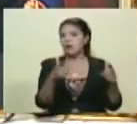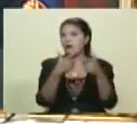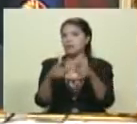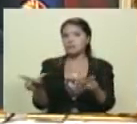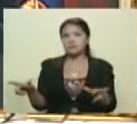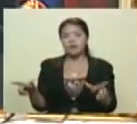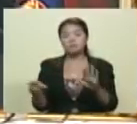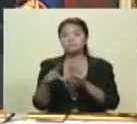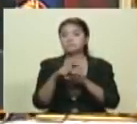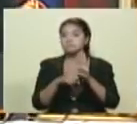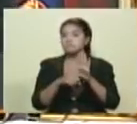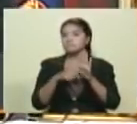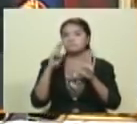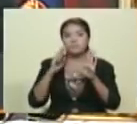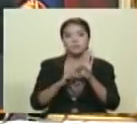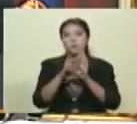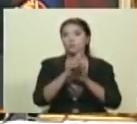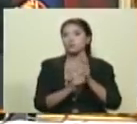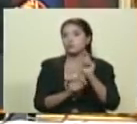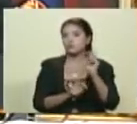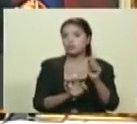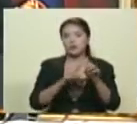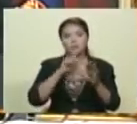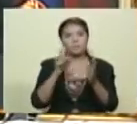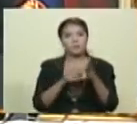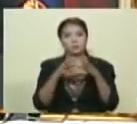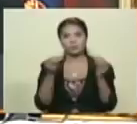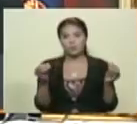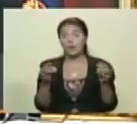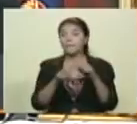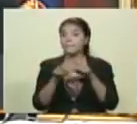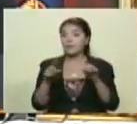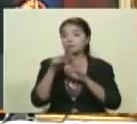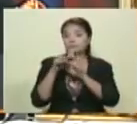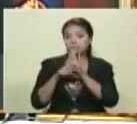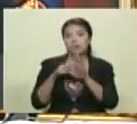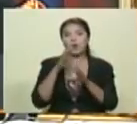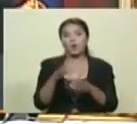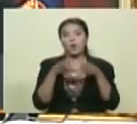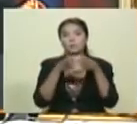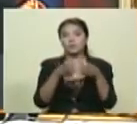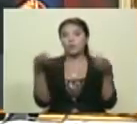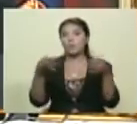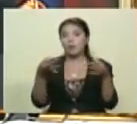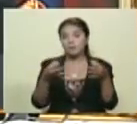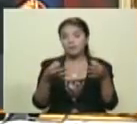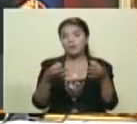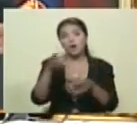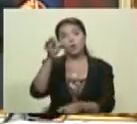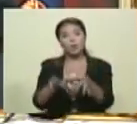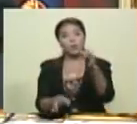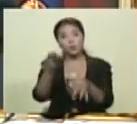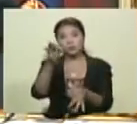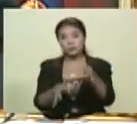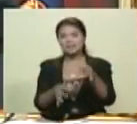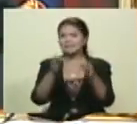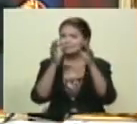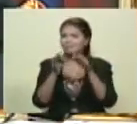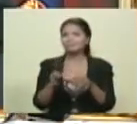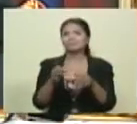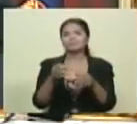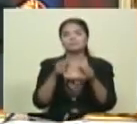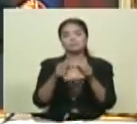las garantías constitucionales vigentes. Y ahora hemos establecido una comisión por la verdad y la justicia que va a establecer